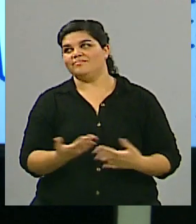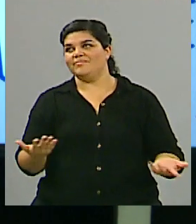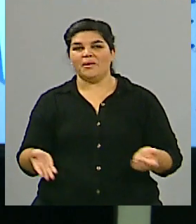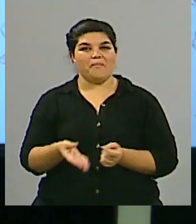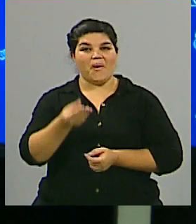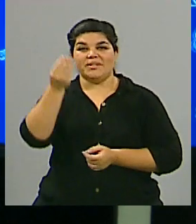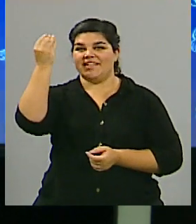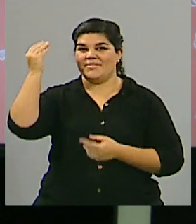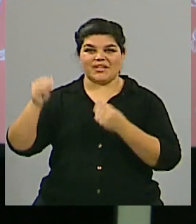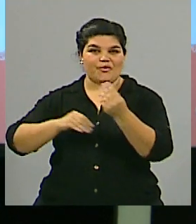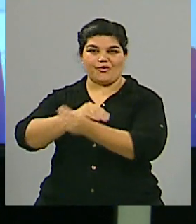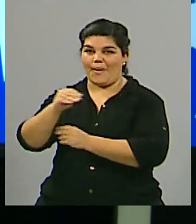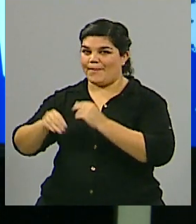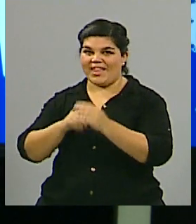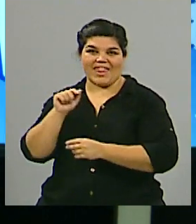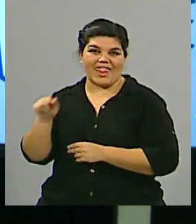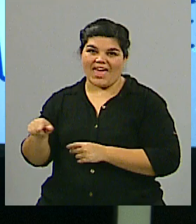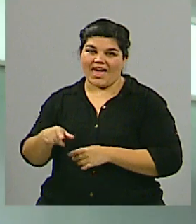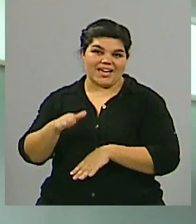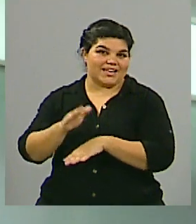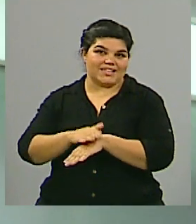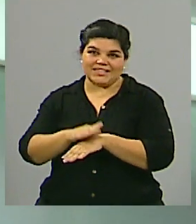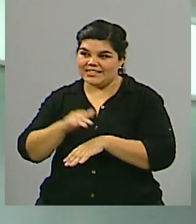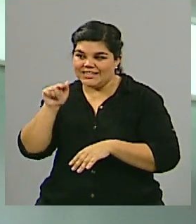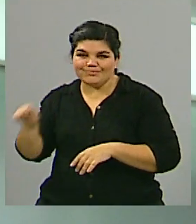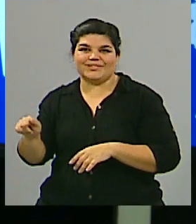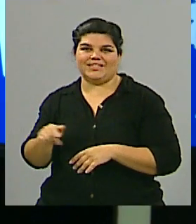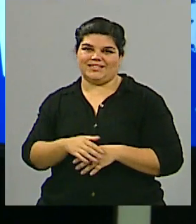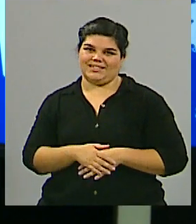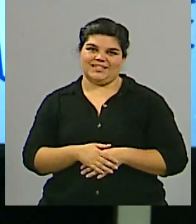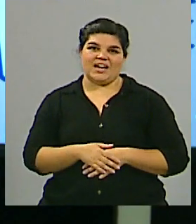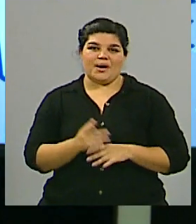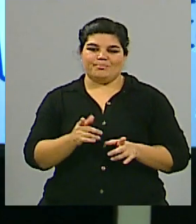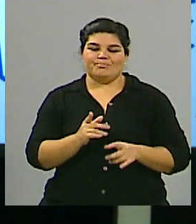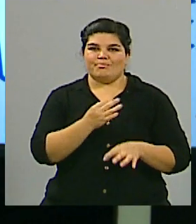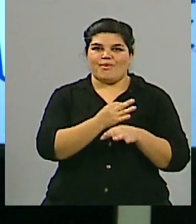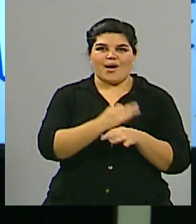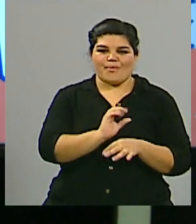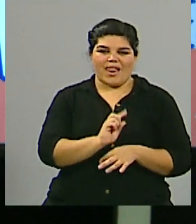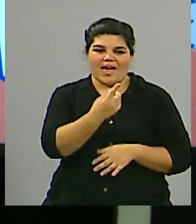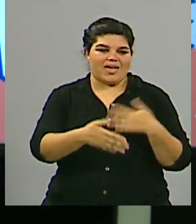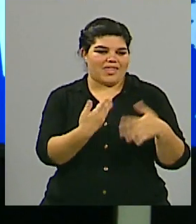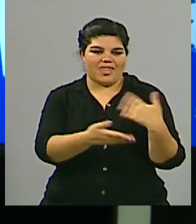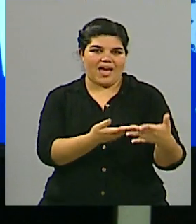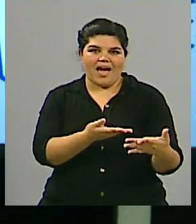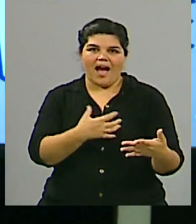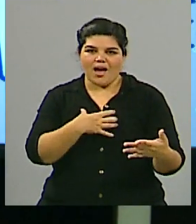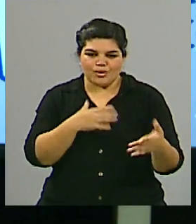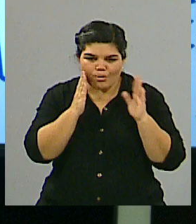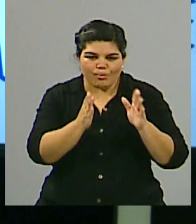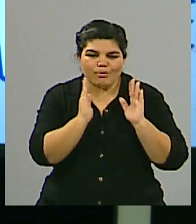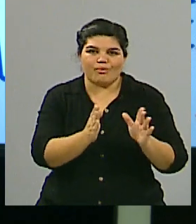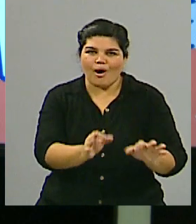bueno, vale repetirlo. Sin duda, 1000 veces. La escuela no puede sola, la escuela tiene